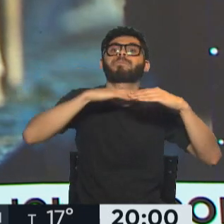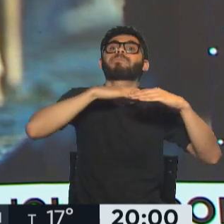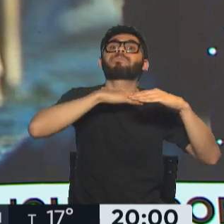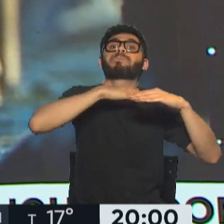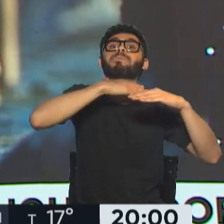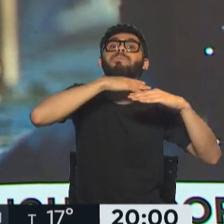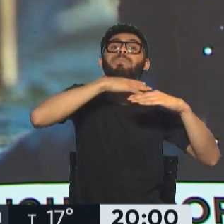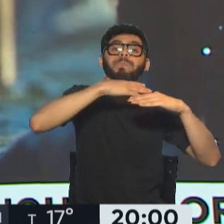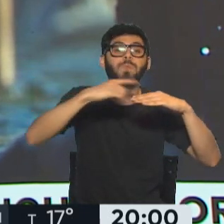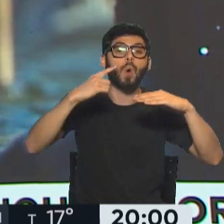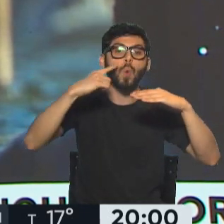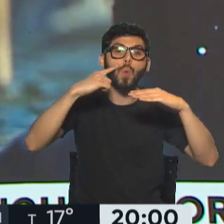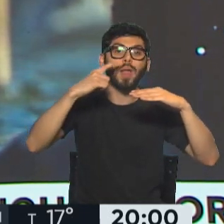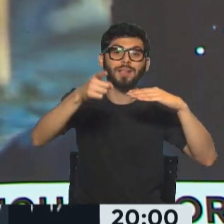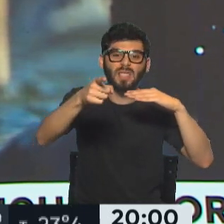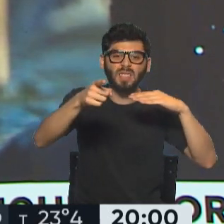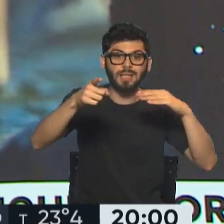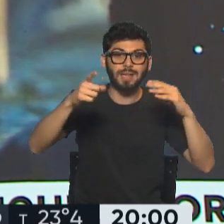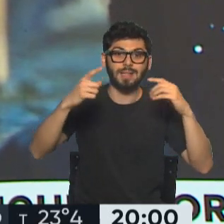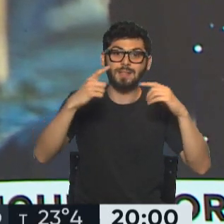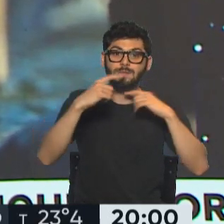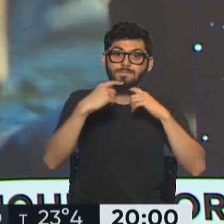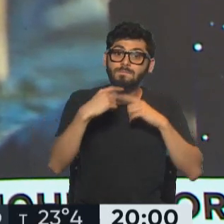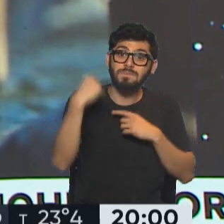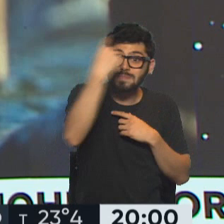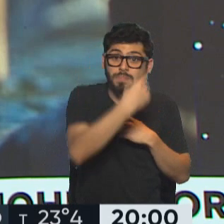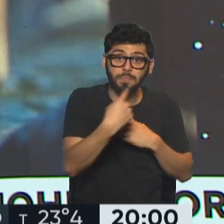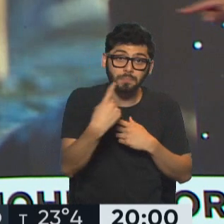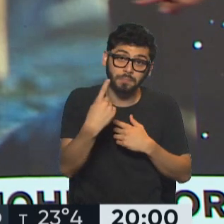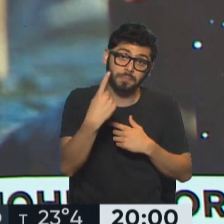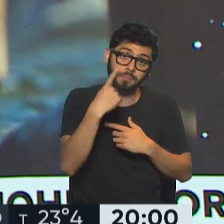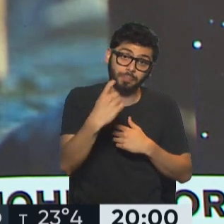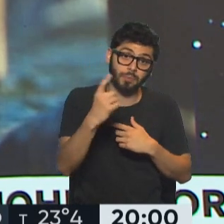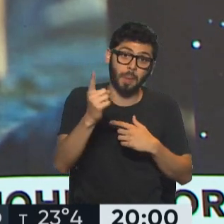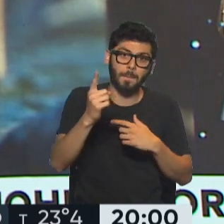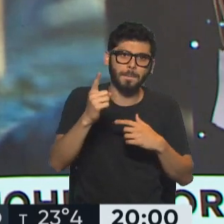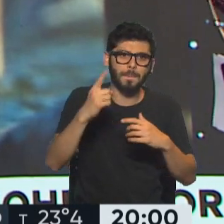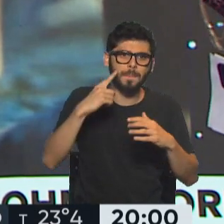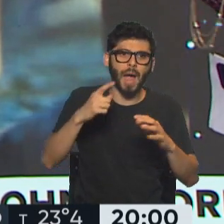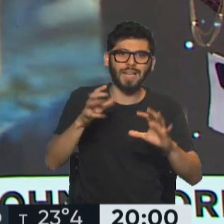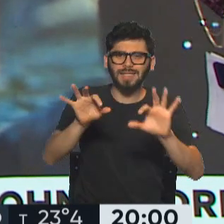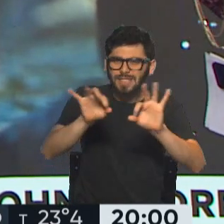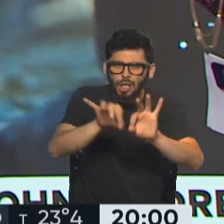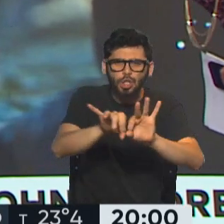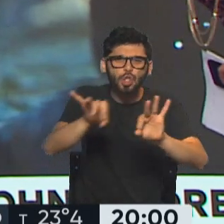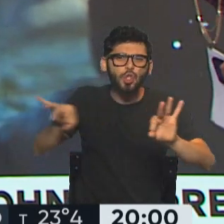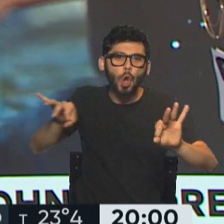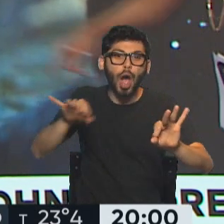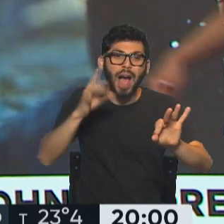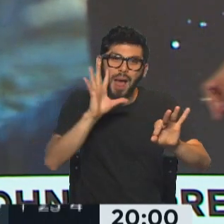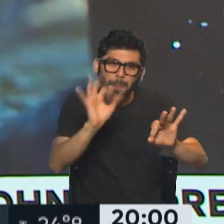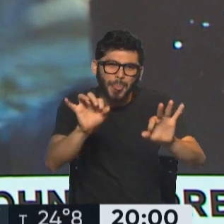llega a percibirse el rostro, la cara de esa persona. Bueno, claro, y mirá cómo se sostienen de una soga para poder cruzar. Aquí debajo se puede